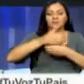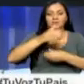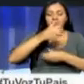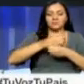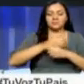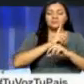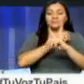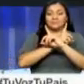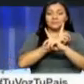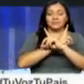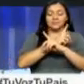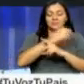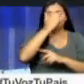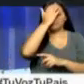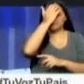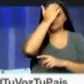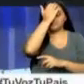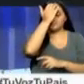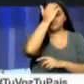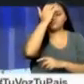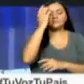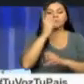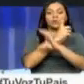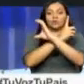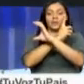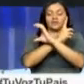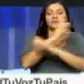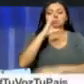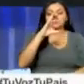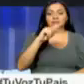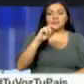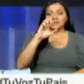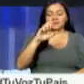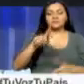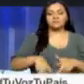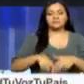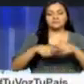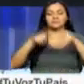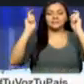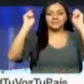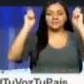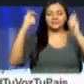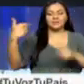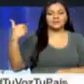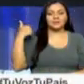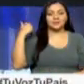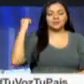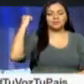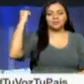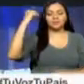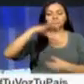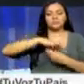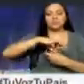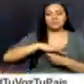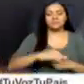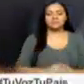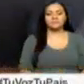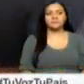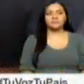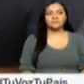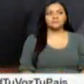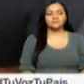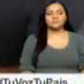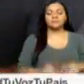las personas con discapacidad, el CONADIS y el CNE, inician la campaña Tiene Derecho a Votar.